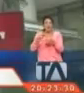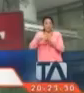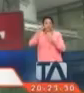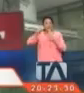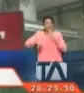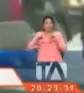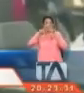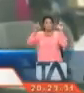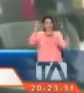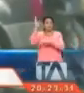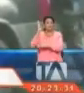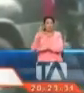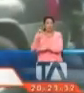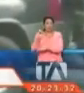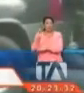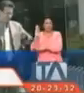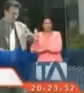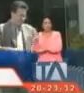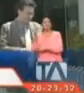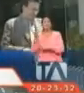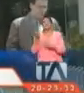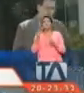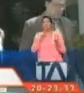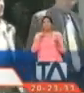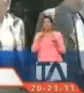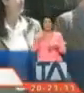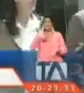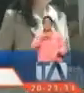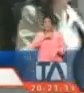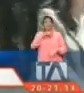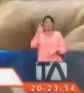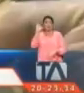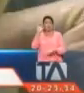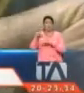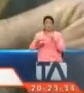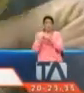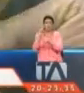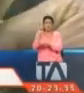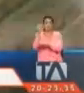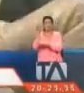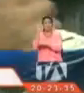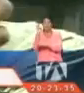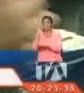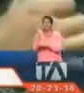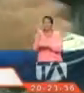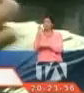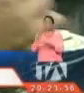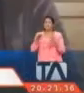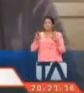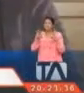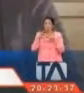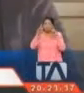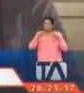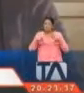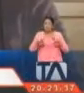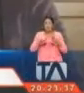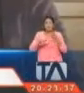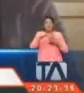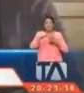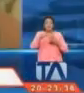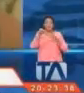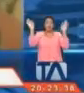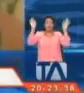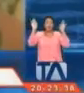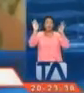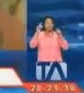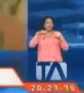recogida en la asistencia penal solicitada por la Fiscalía Ecuatoriana España en enero de este año, salpicó directamente al ex ministro de Electricidad Alexei Mosquera